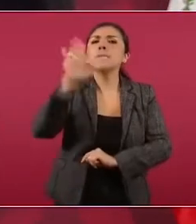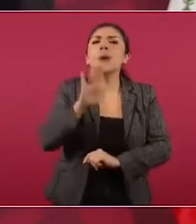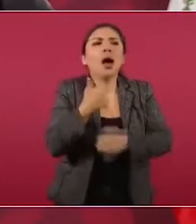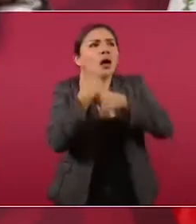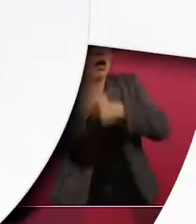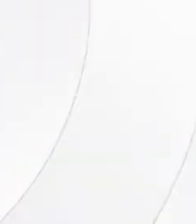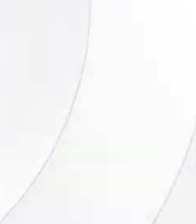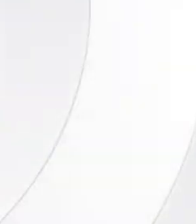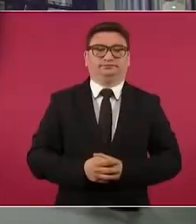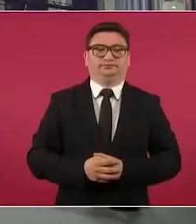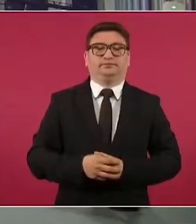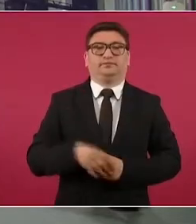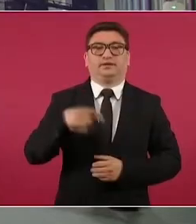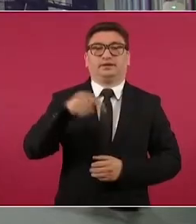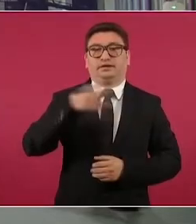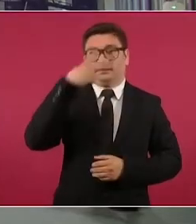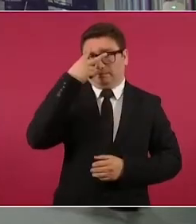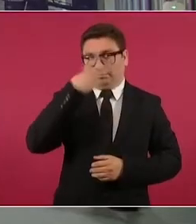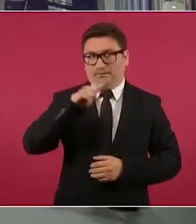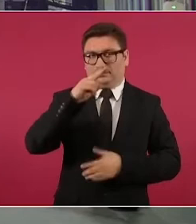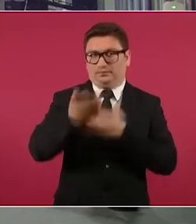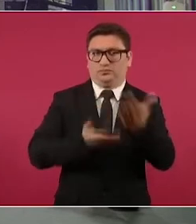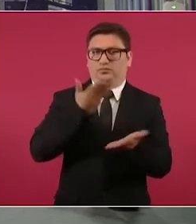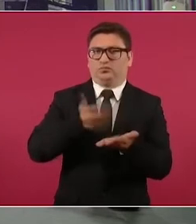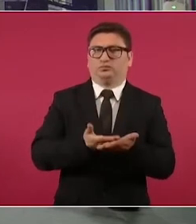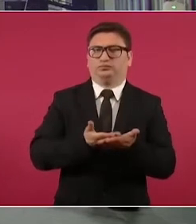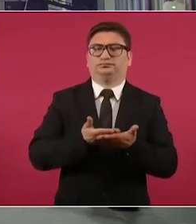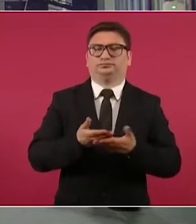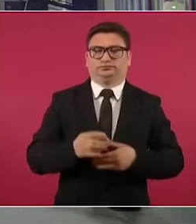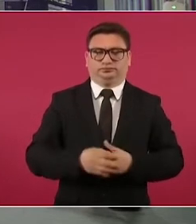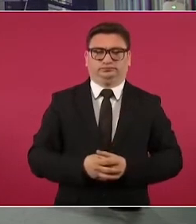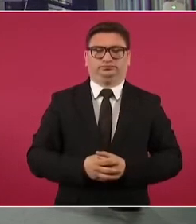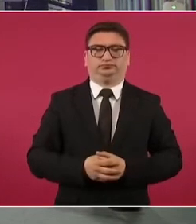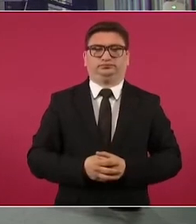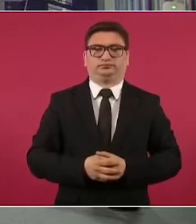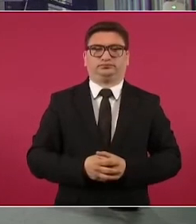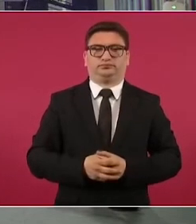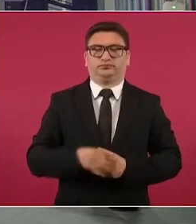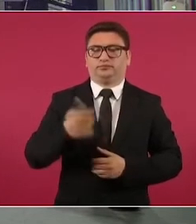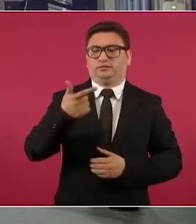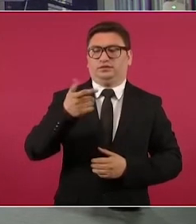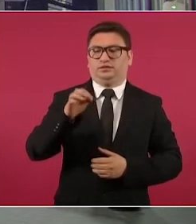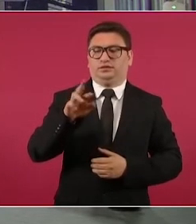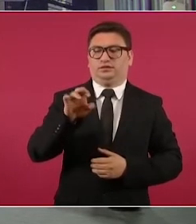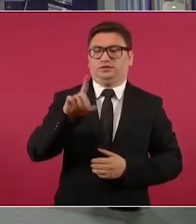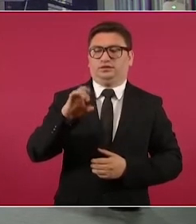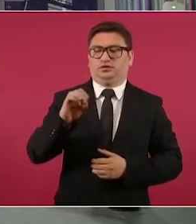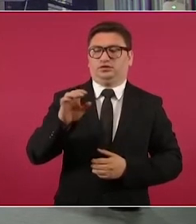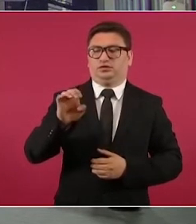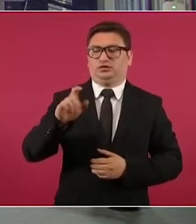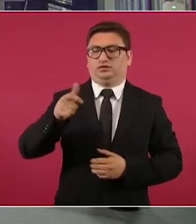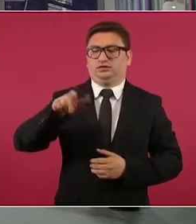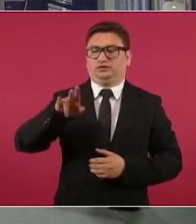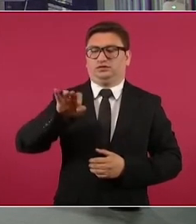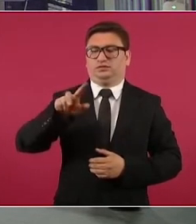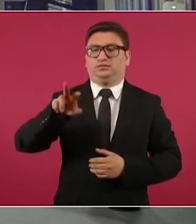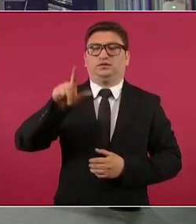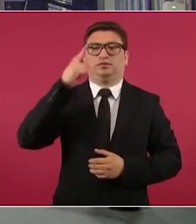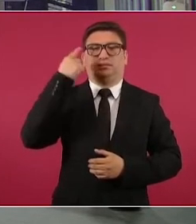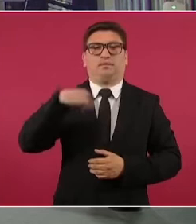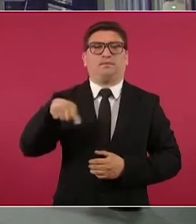estaba secuestrado. México está proponiendo a Gerardo Esquivel para